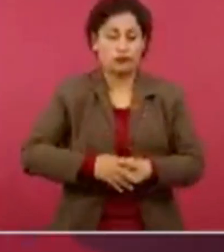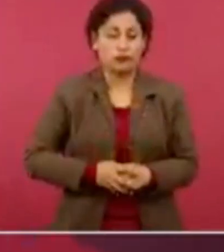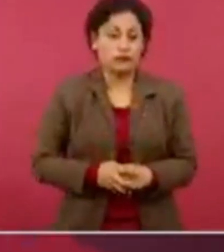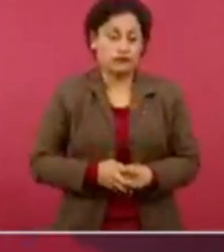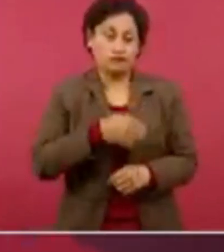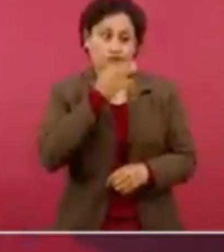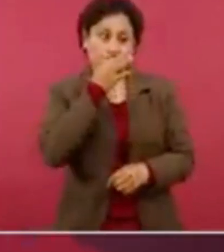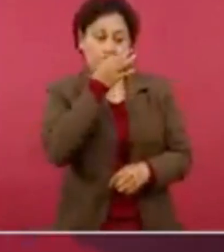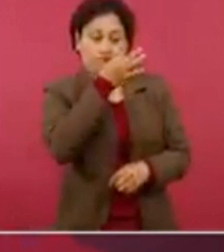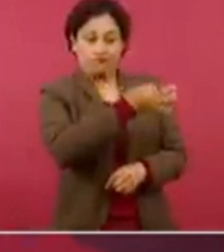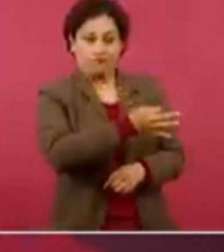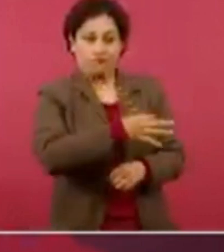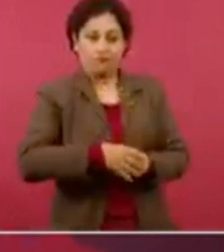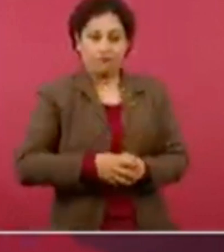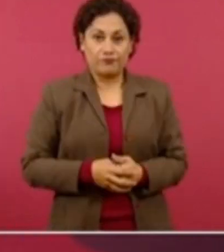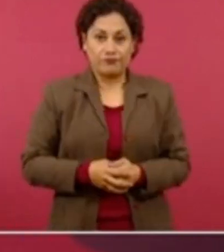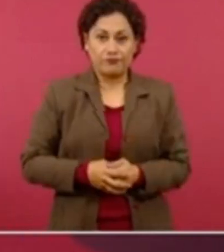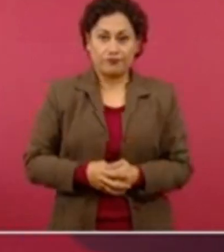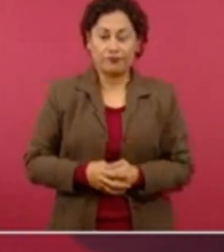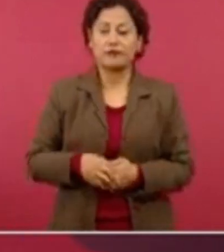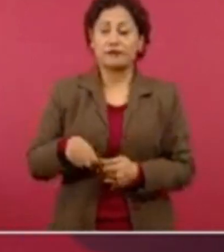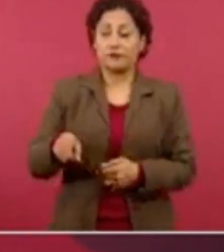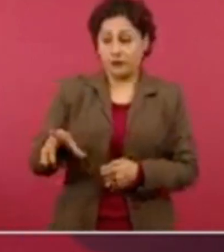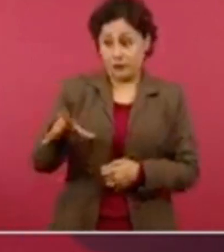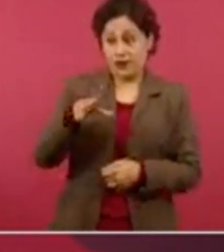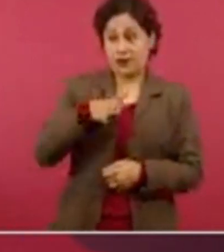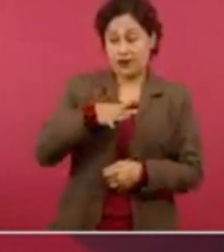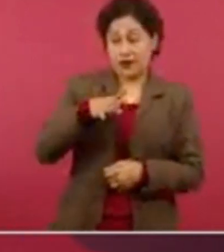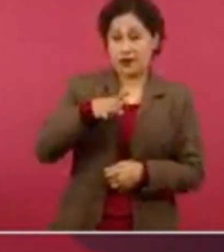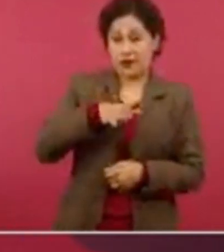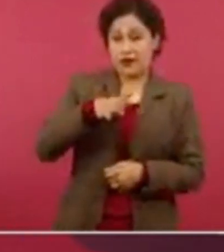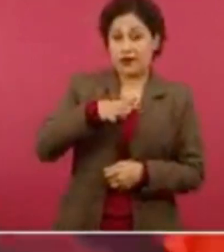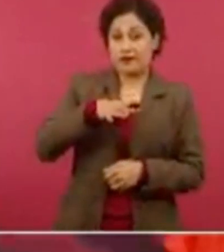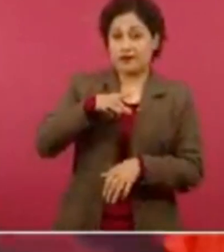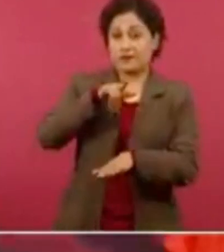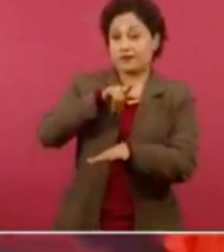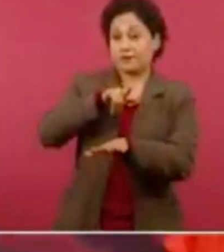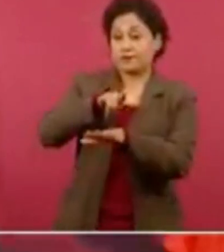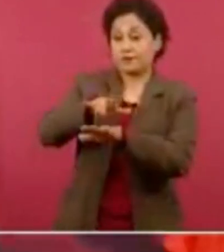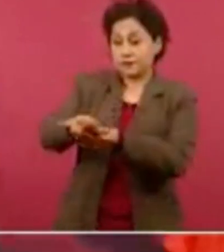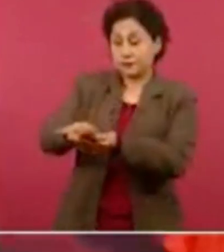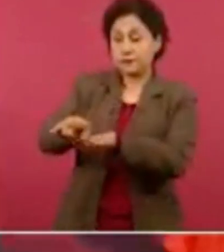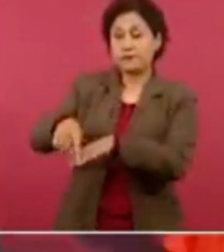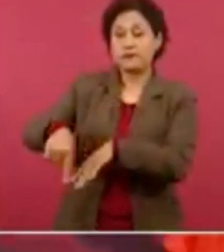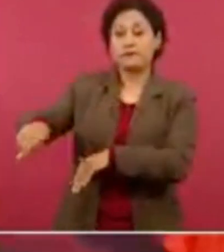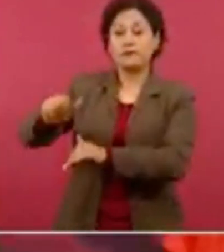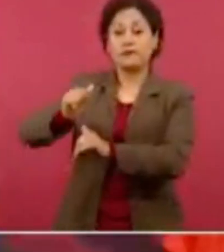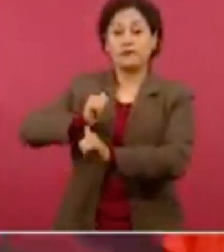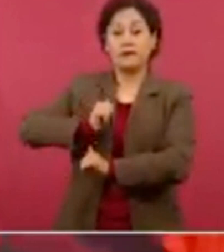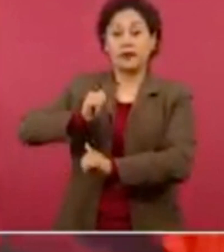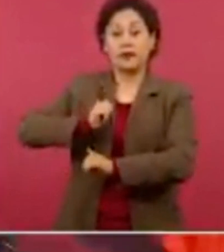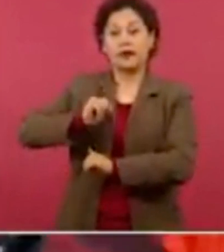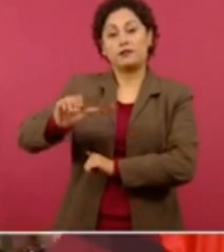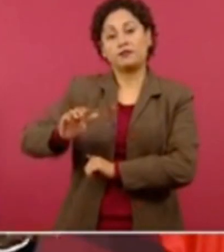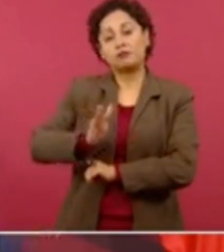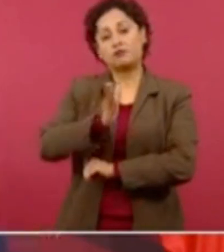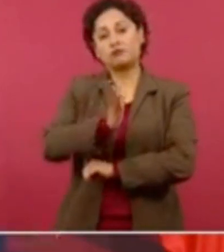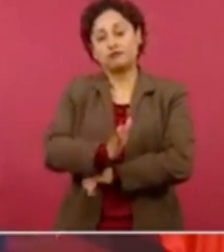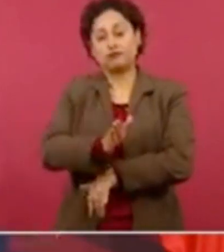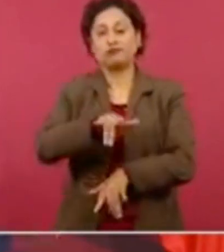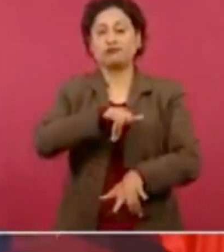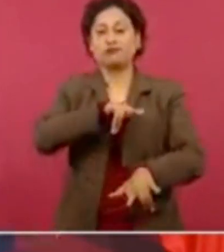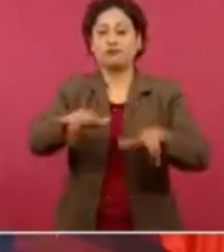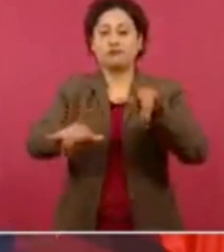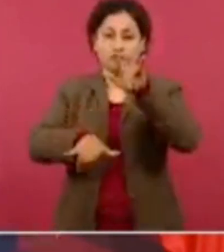Y está la base aérea y está el aeropuerto. Es uno de los mejores aeropuertos